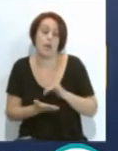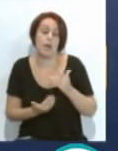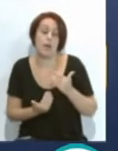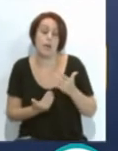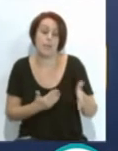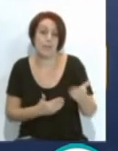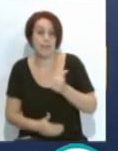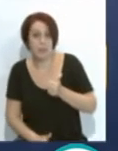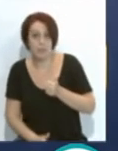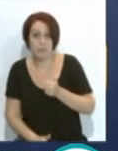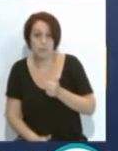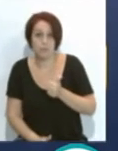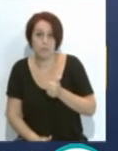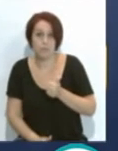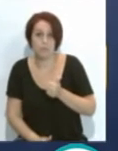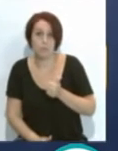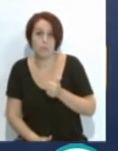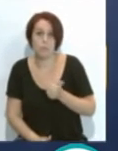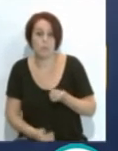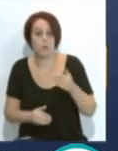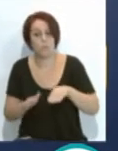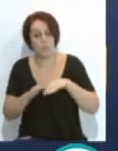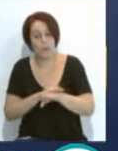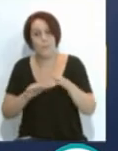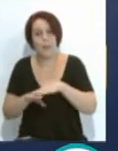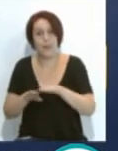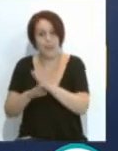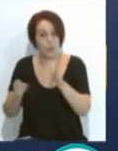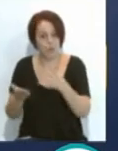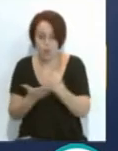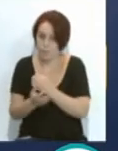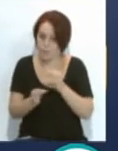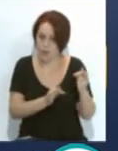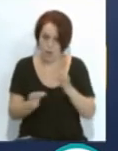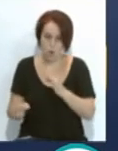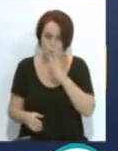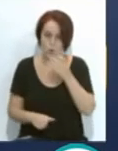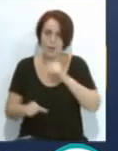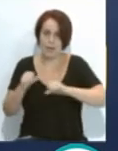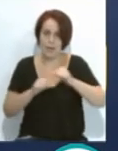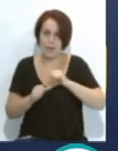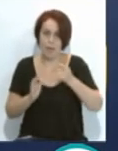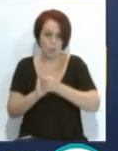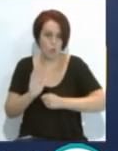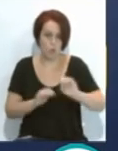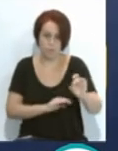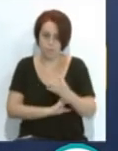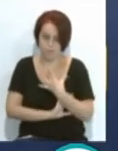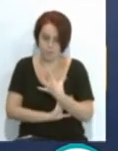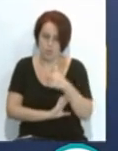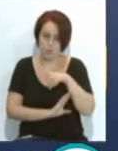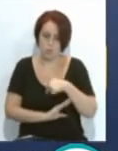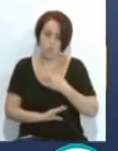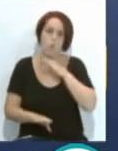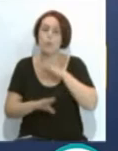se le quita, pues se quedara para Nano. No está todo preparado porque la liga te manda unos protocolos que son de